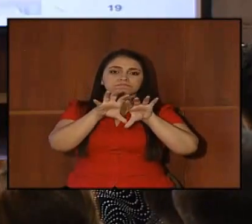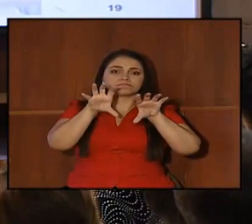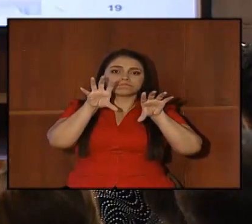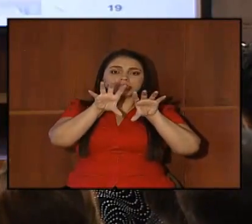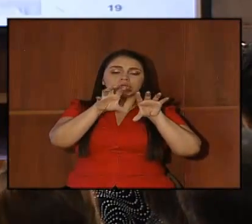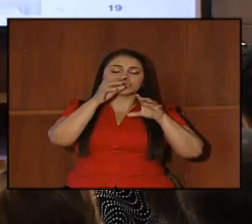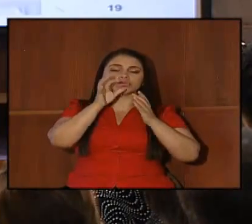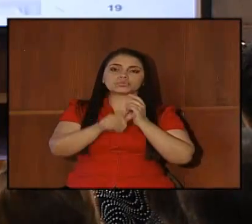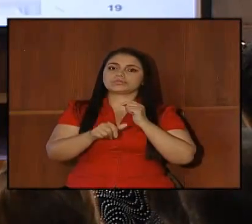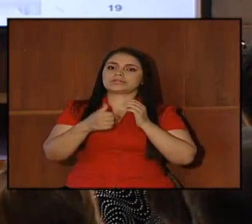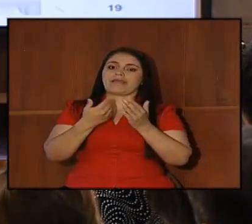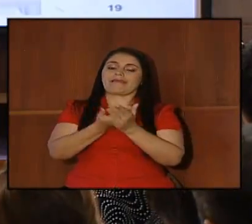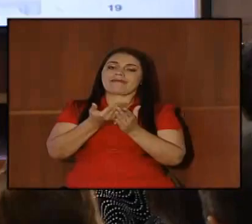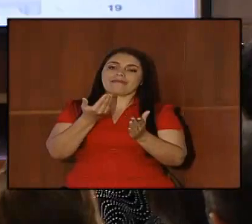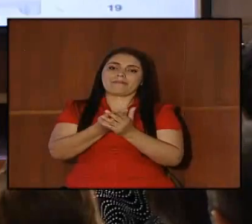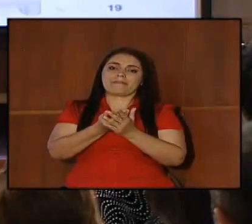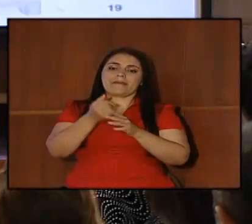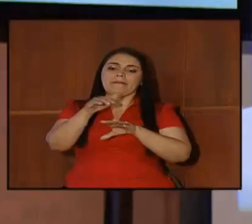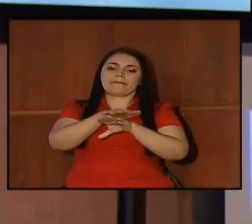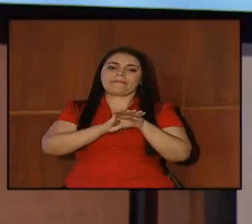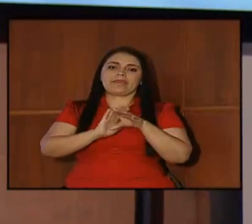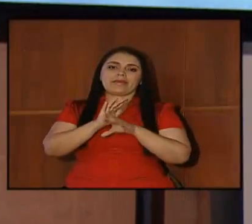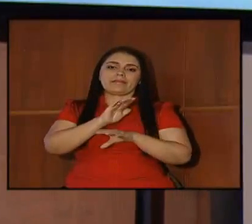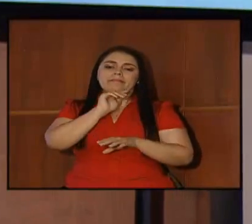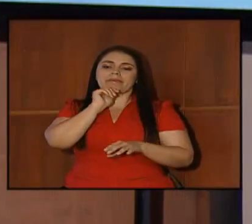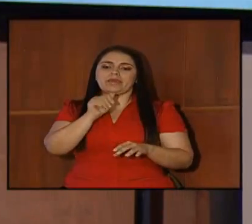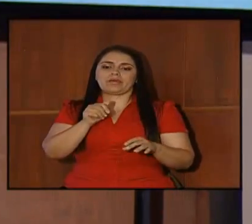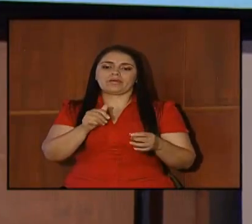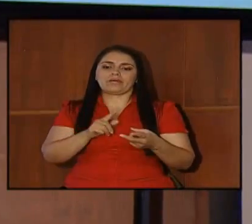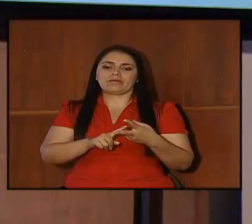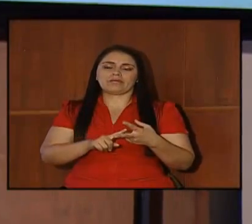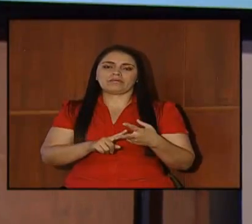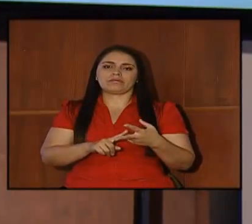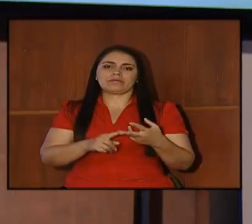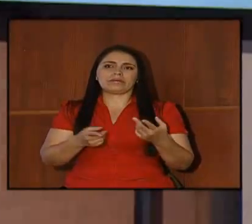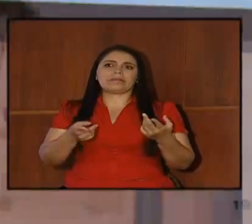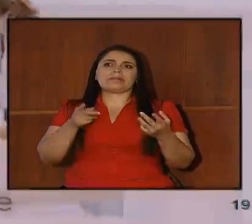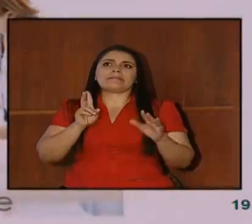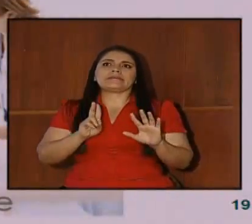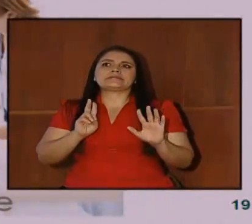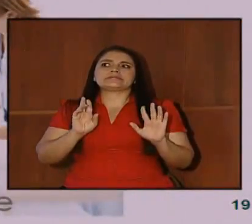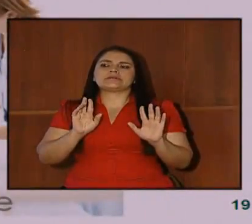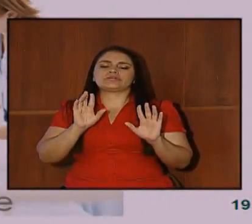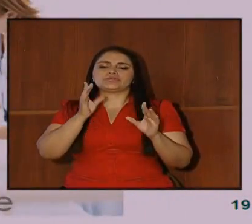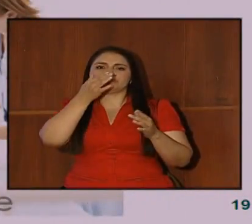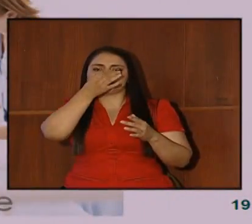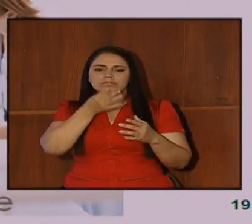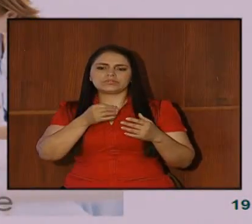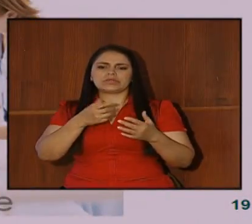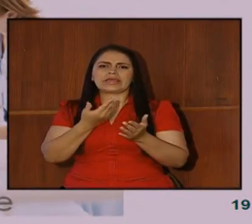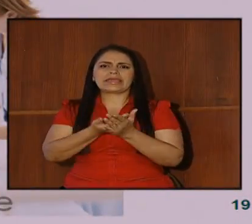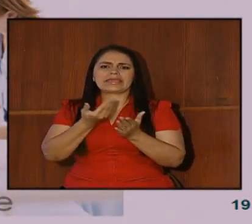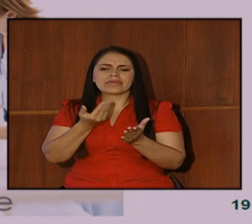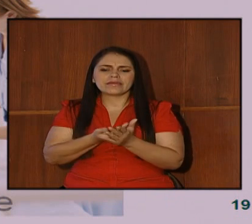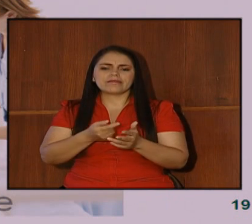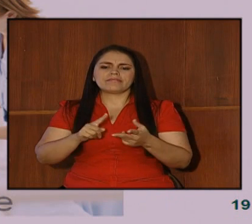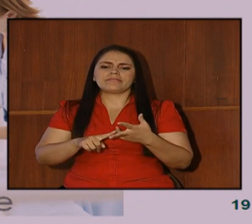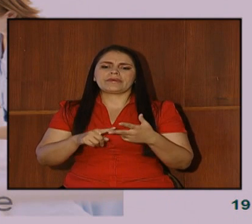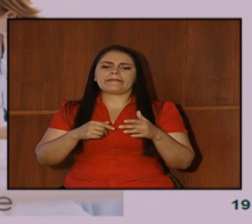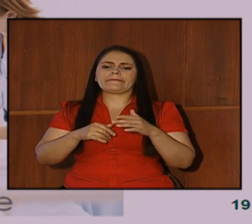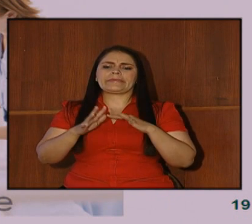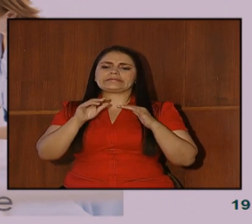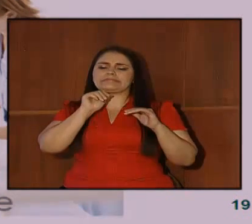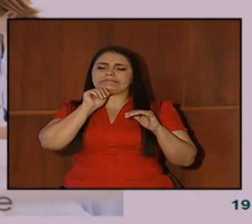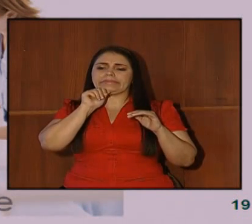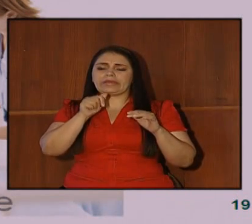Que la piel se queme. Eso termina siendo como un pañal sucio pegado de la piel del paciente, va a causar quemaduras en la piel, va a aumentar el tamaño